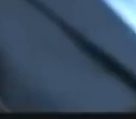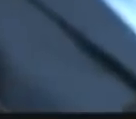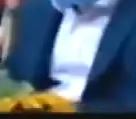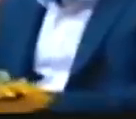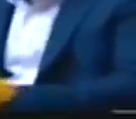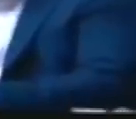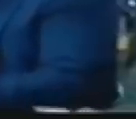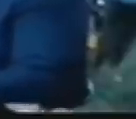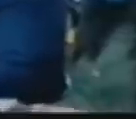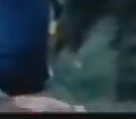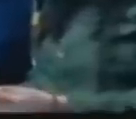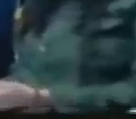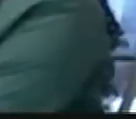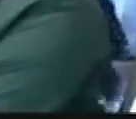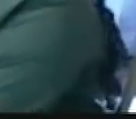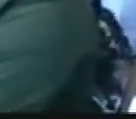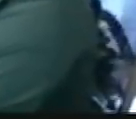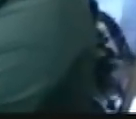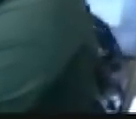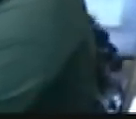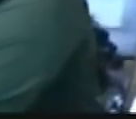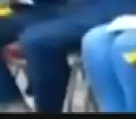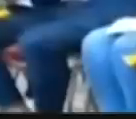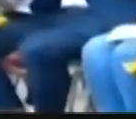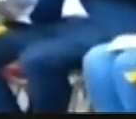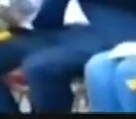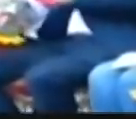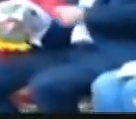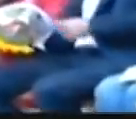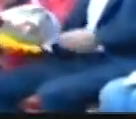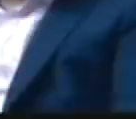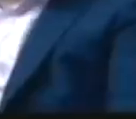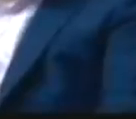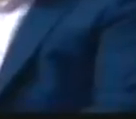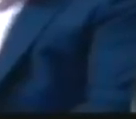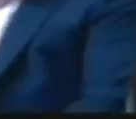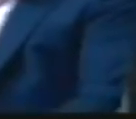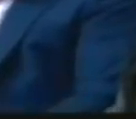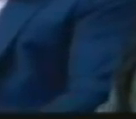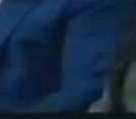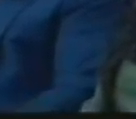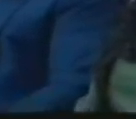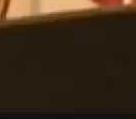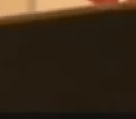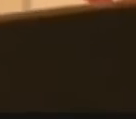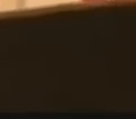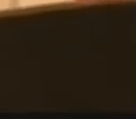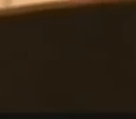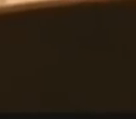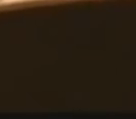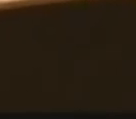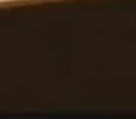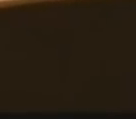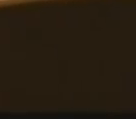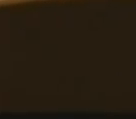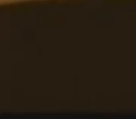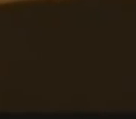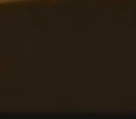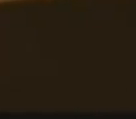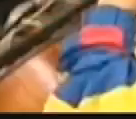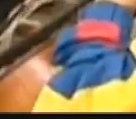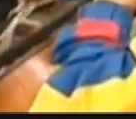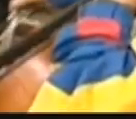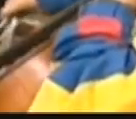Entre afectos, amigos y camaradas, se le rindió homenaje a través de las tonadas interpretadas por el popular gallito.